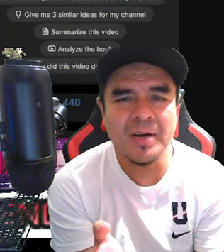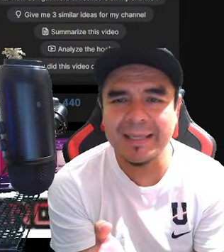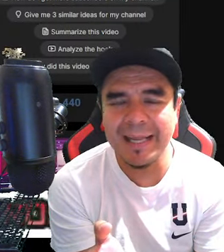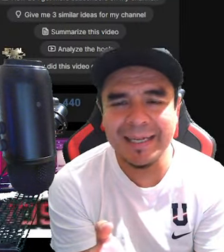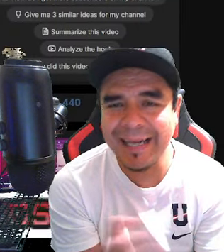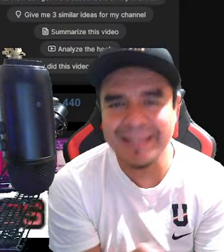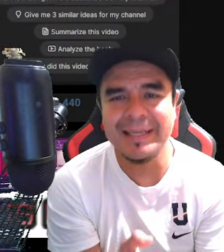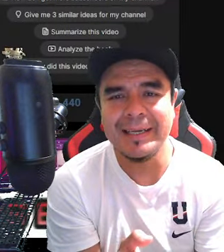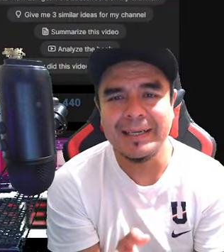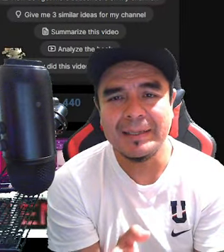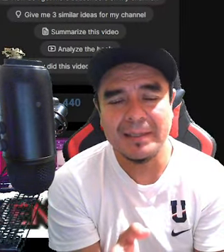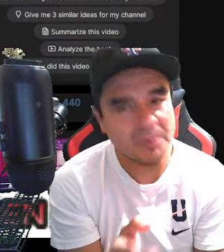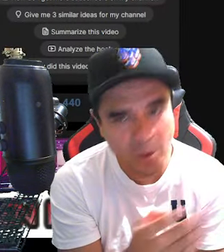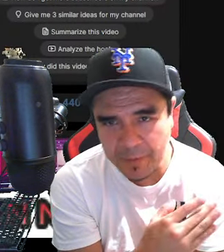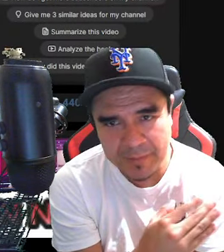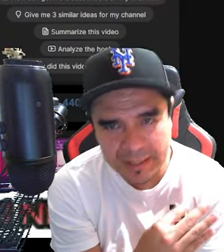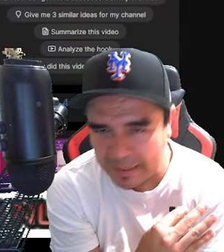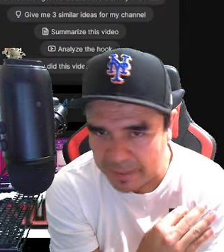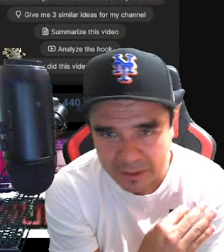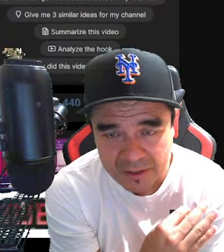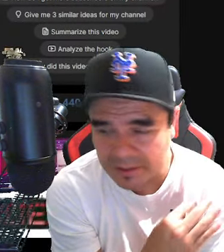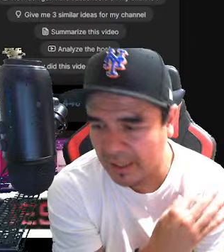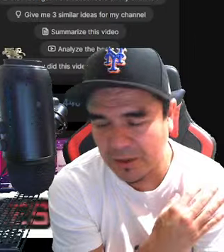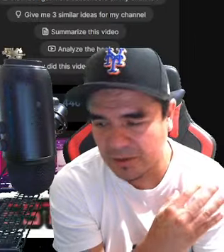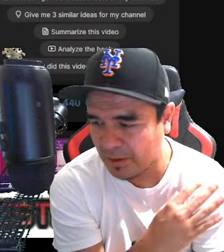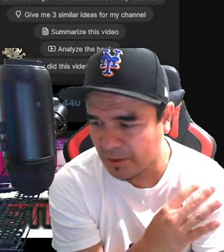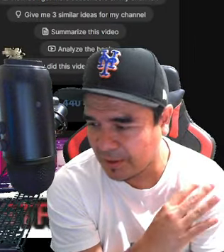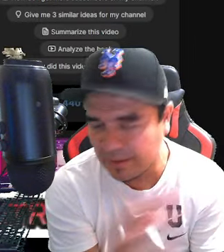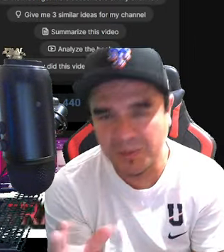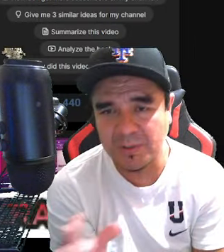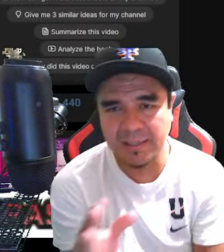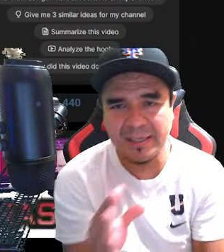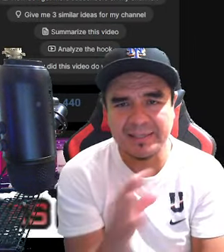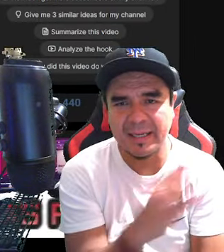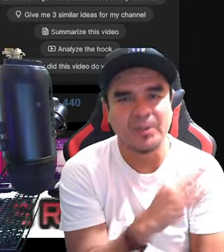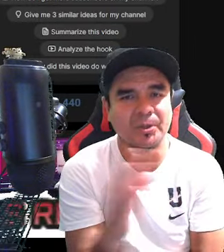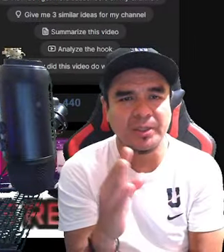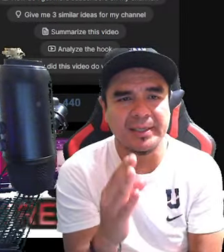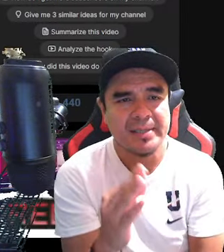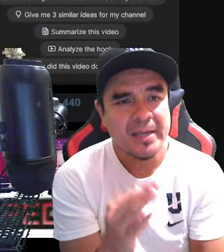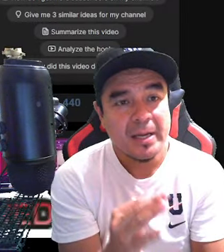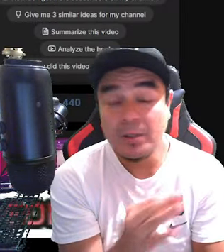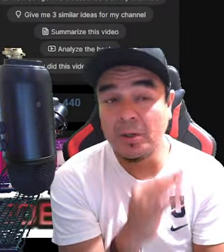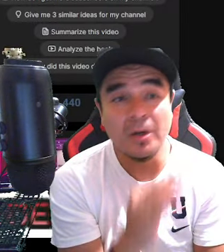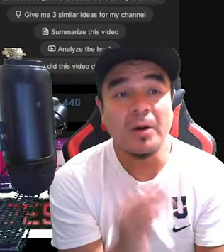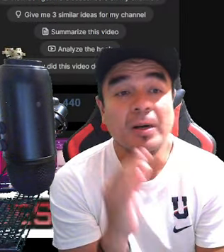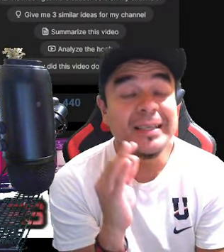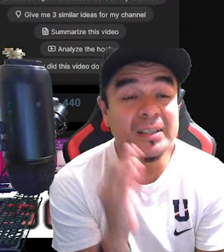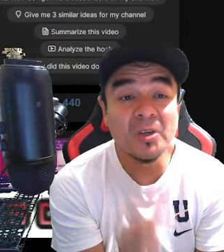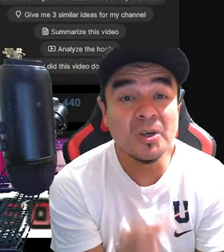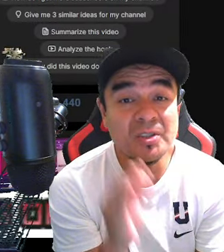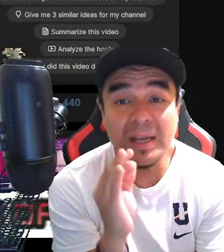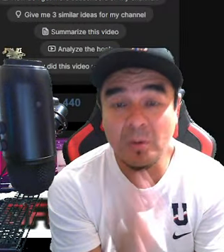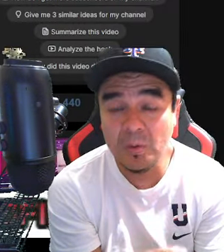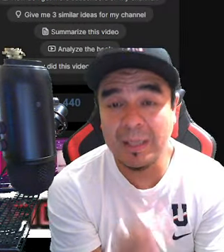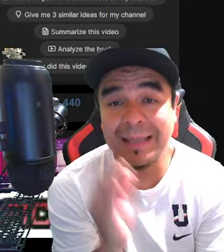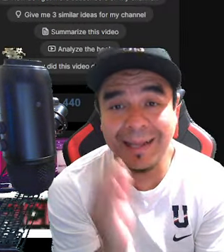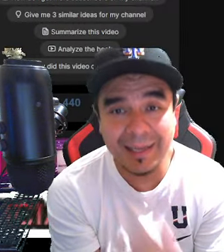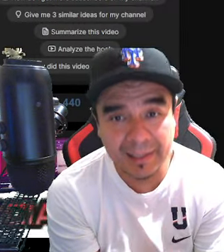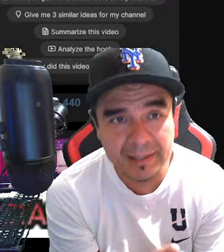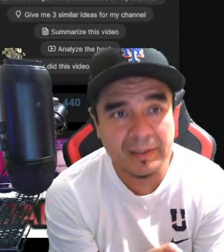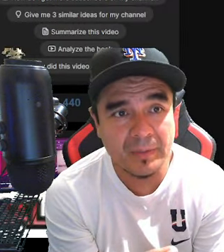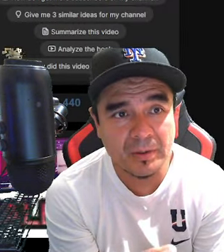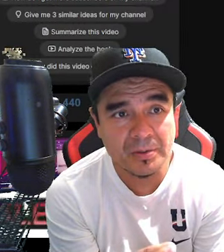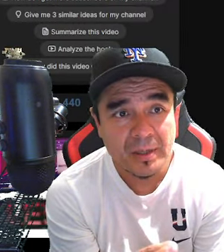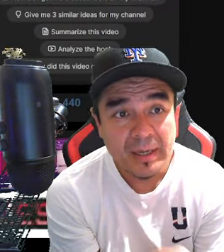no hay un canal grande. Discúlpeme, amigos, de los que tienen sus canales grandototes, no saludan a